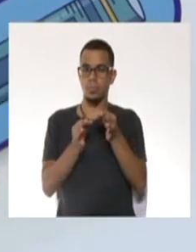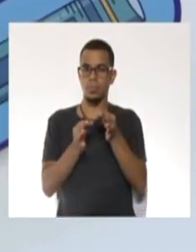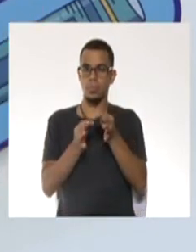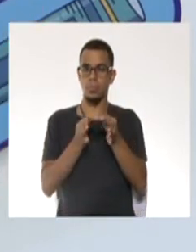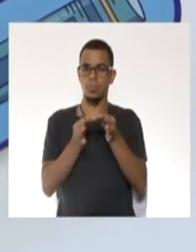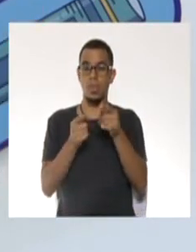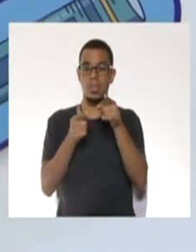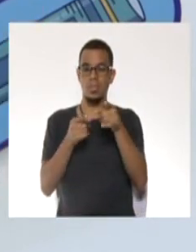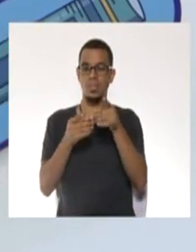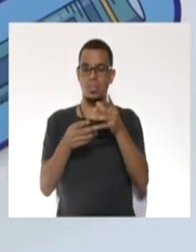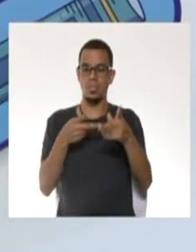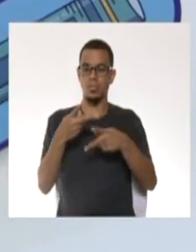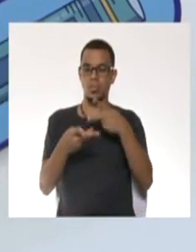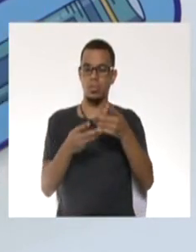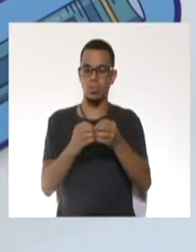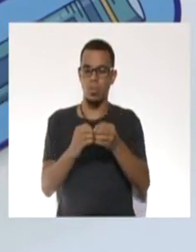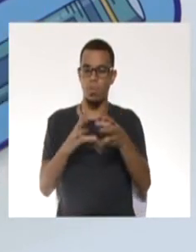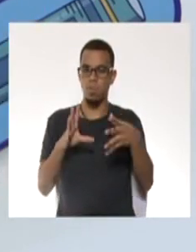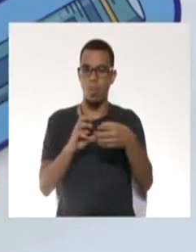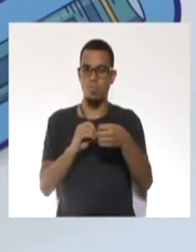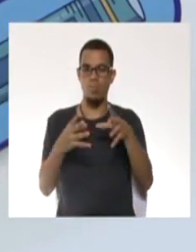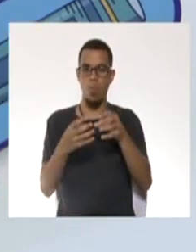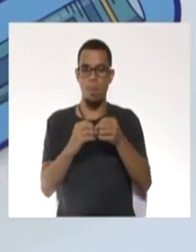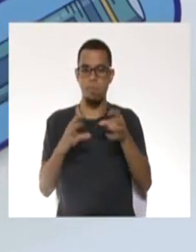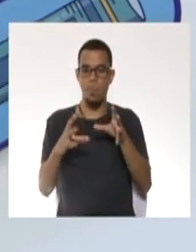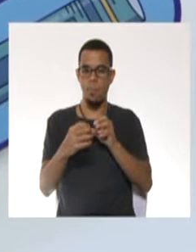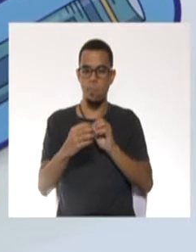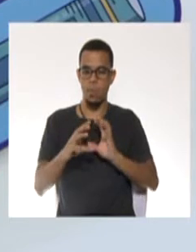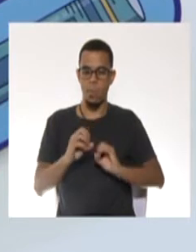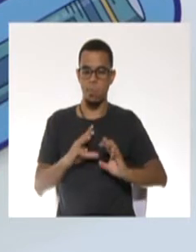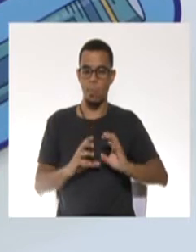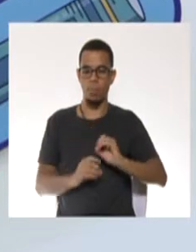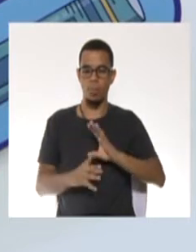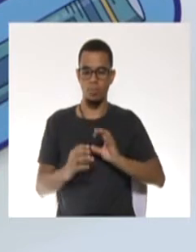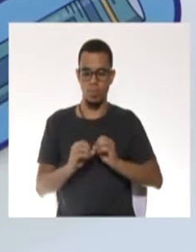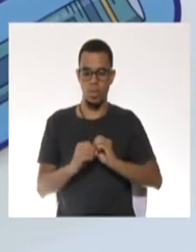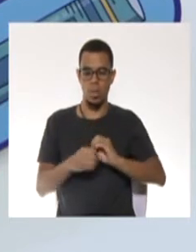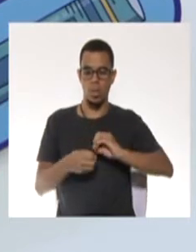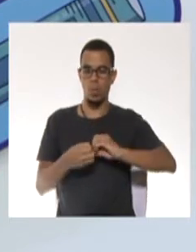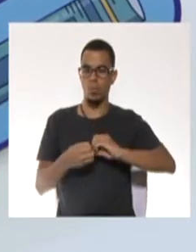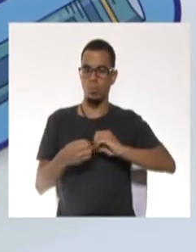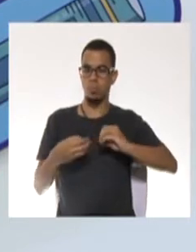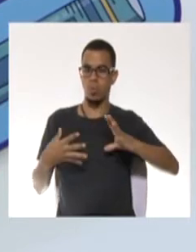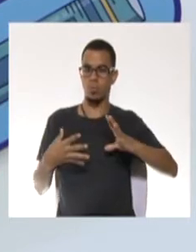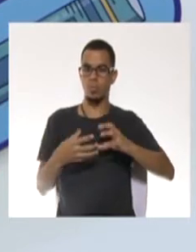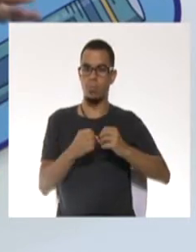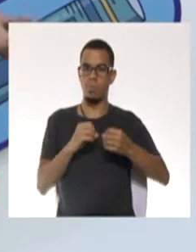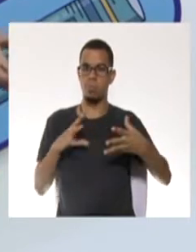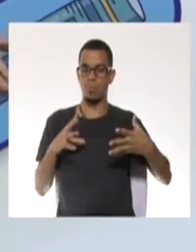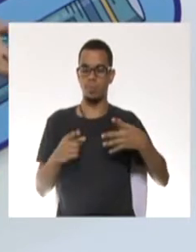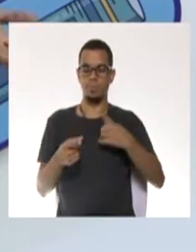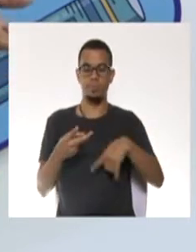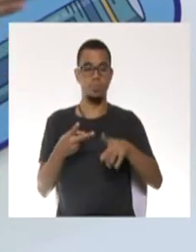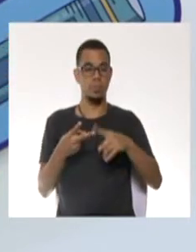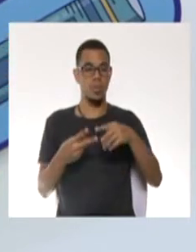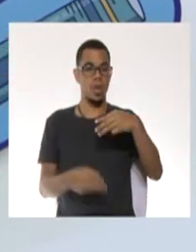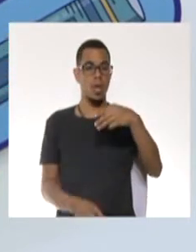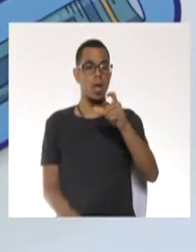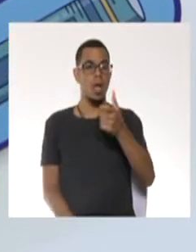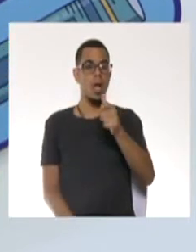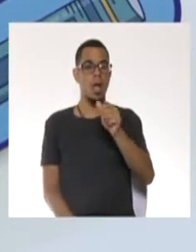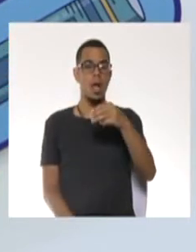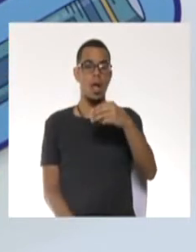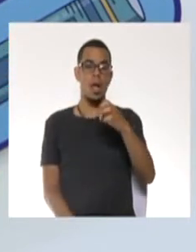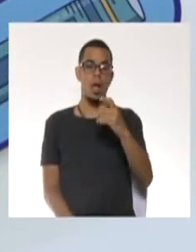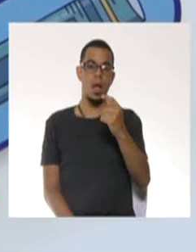división celular. Tenemos la gametogénesis, que es la formación de los gametos. Los gametos que van a ser el gameto femenino y el